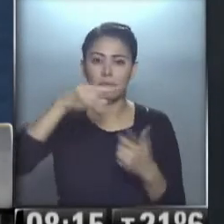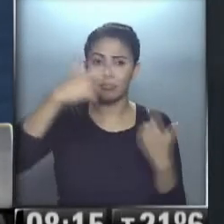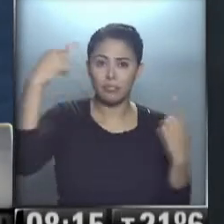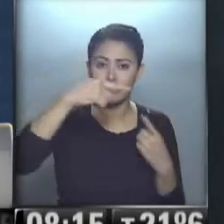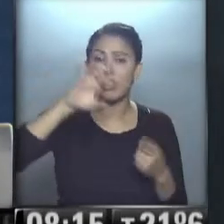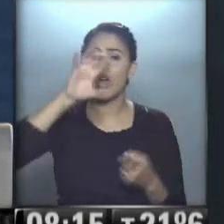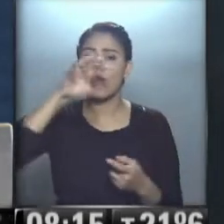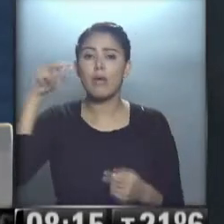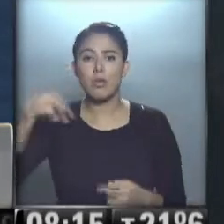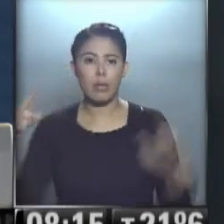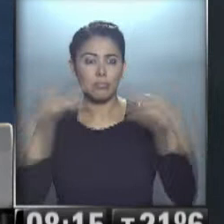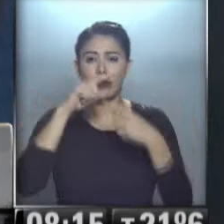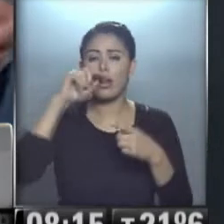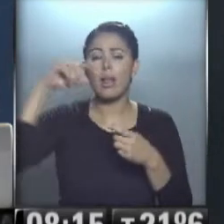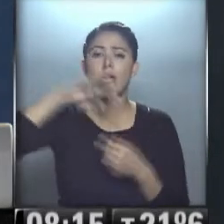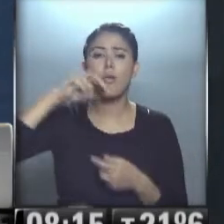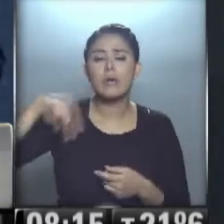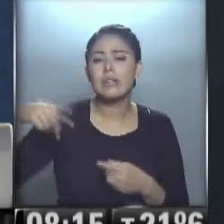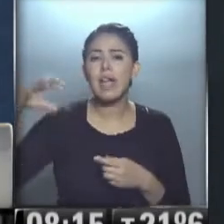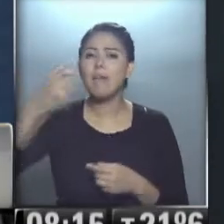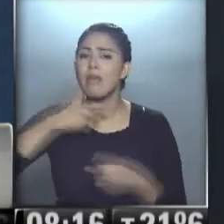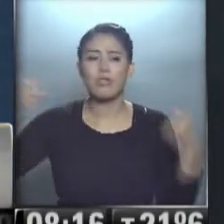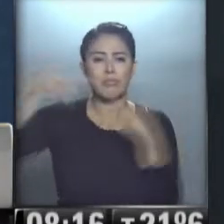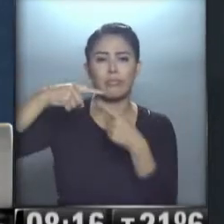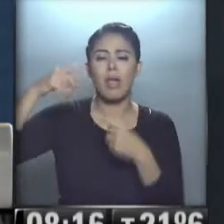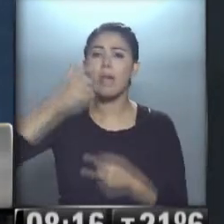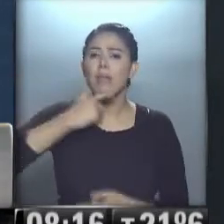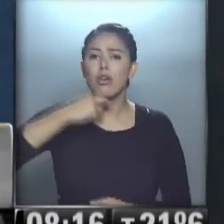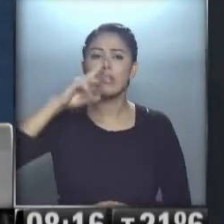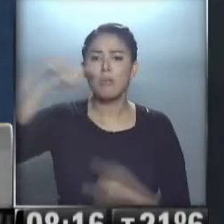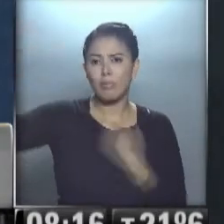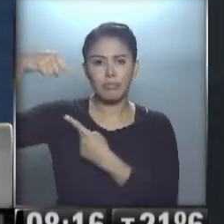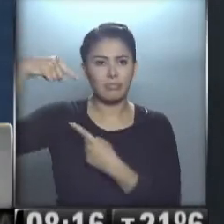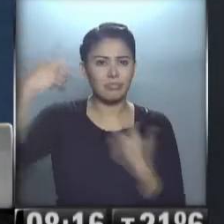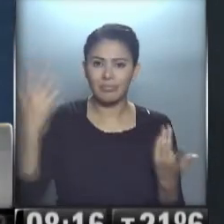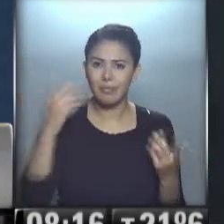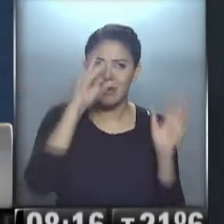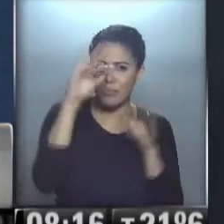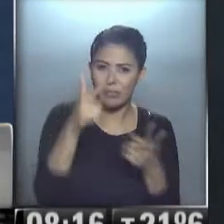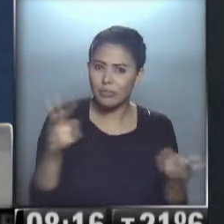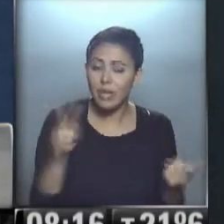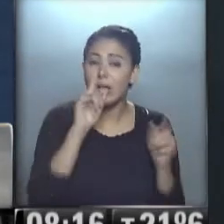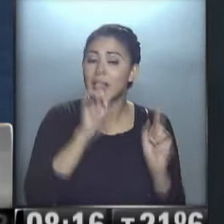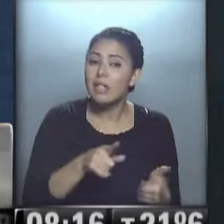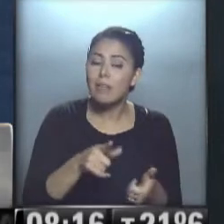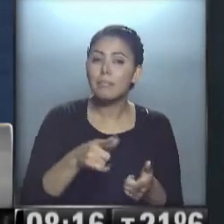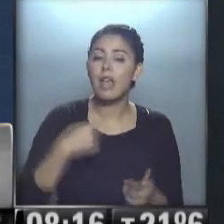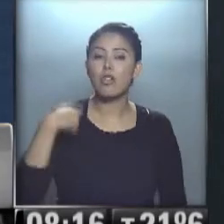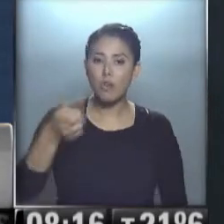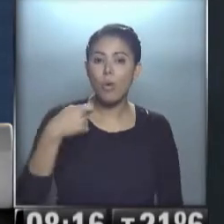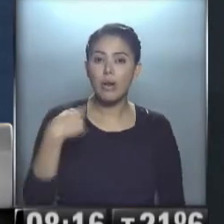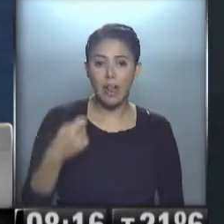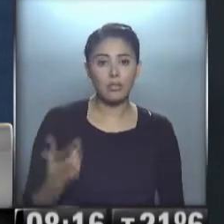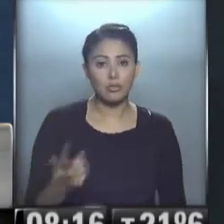Neuquén, Neuquén que Mendoza, Mendoza que San Juan. Esta es la verdad. Y a su vez, el sistema jubilatorio de los